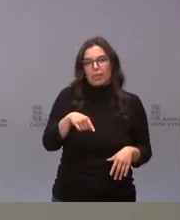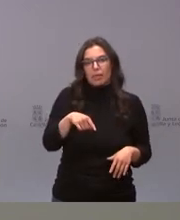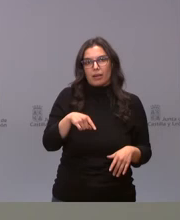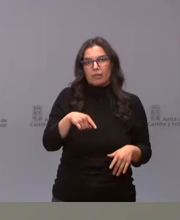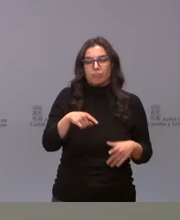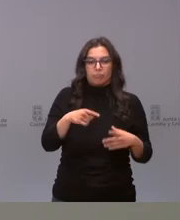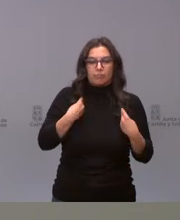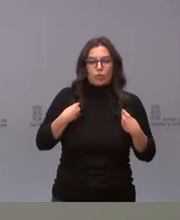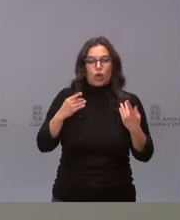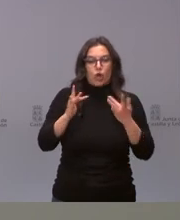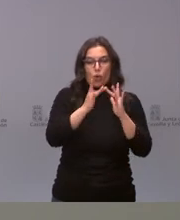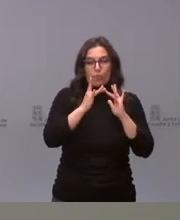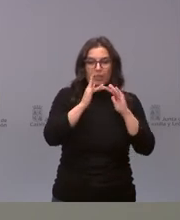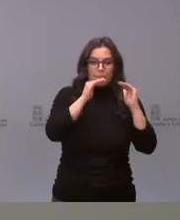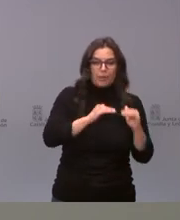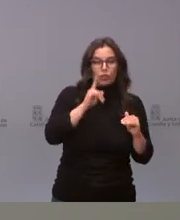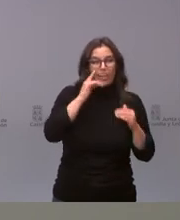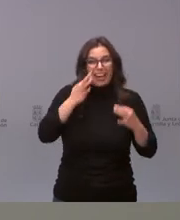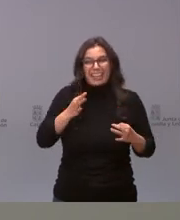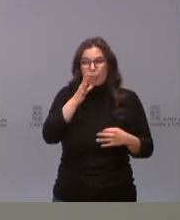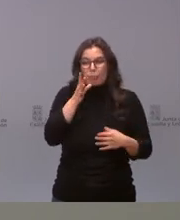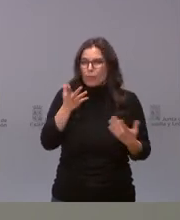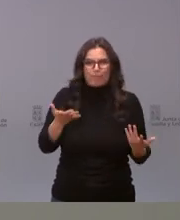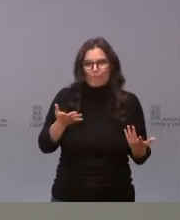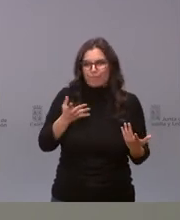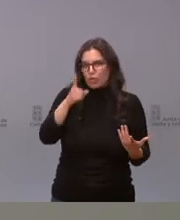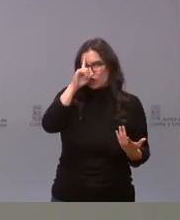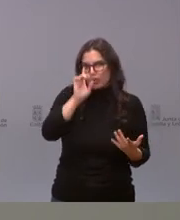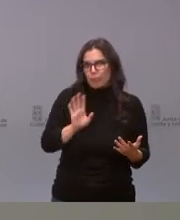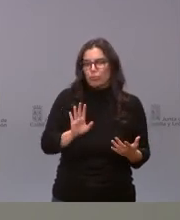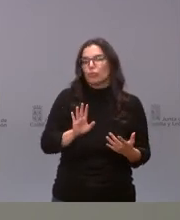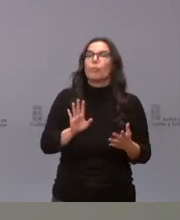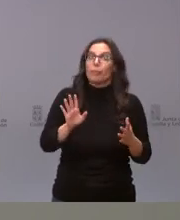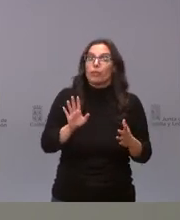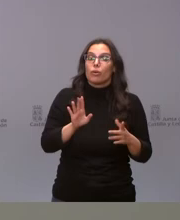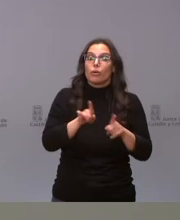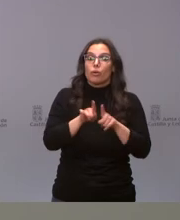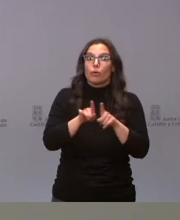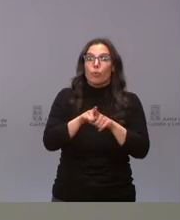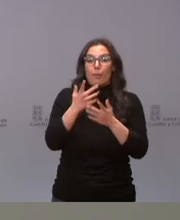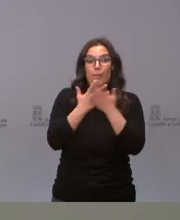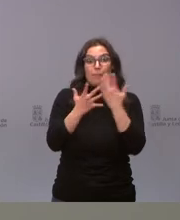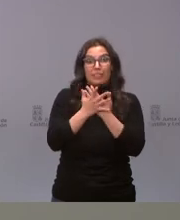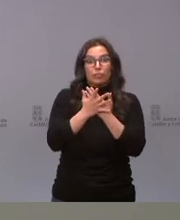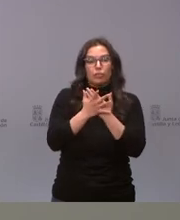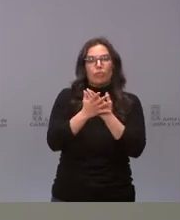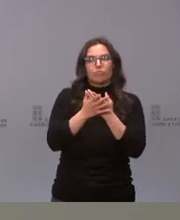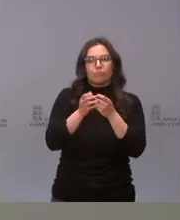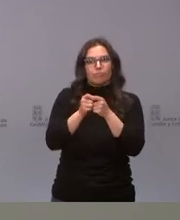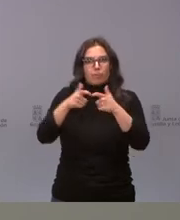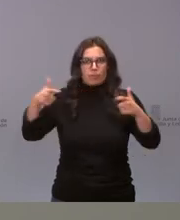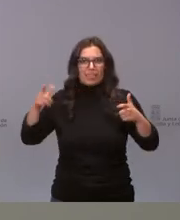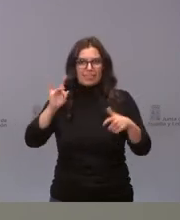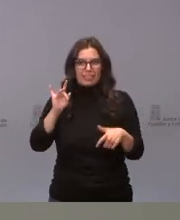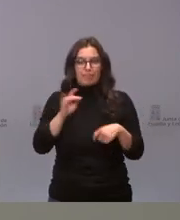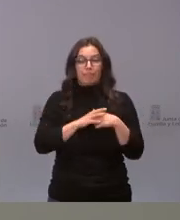con lo cual no sabemos muy bien qué es lo que está pasando, pero, sin embargo, estaban subiendo los brotes mixtos. Es verdad, y